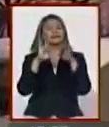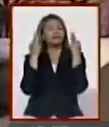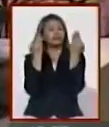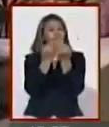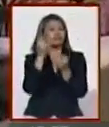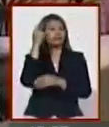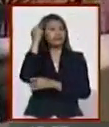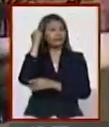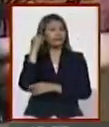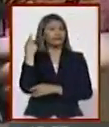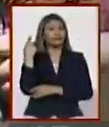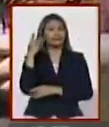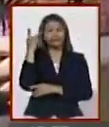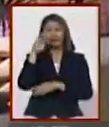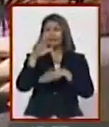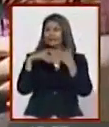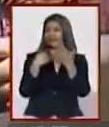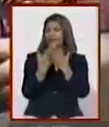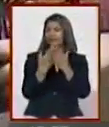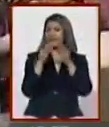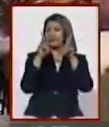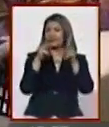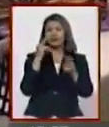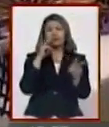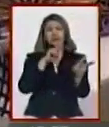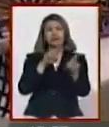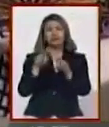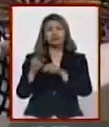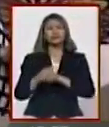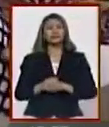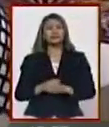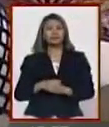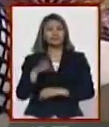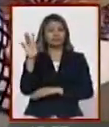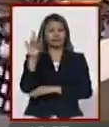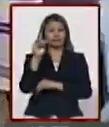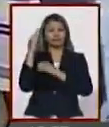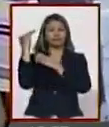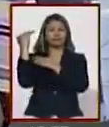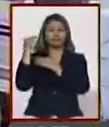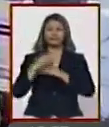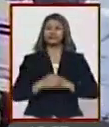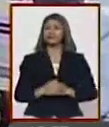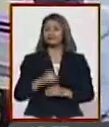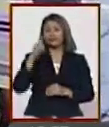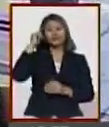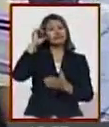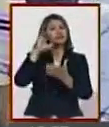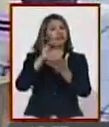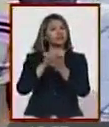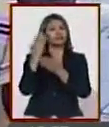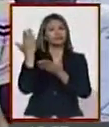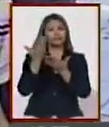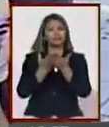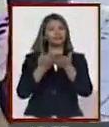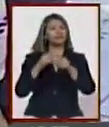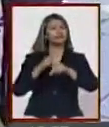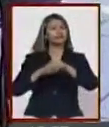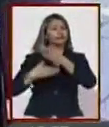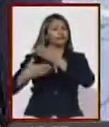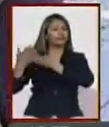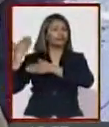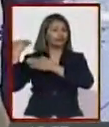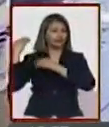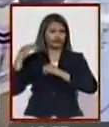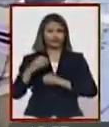a mis tíos, a mis primos, a toda la gente que nos conoce aquí en Bolivia, en Santa Cruz. Son creencias que vienen desde las pasadas